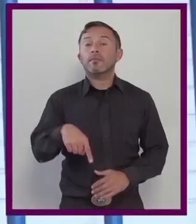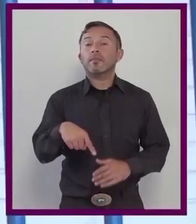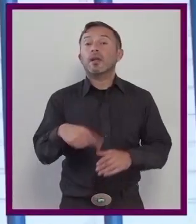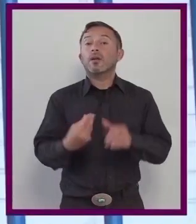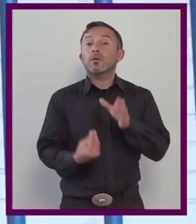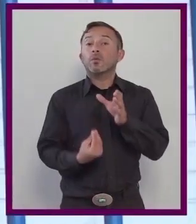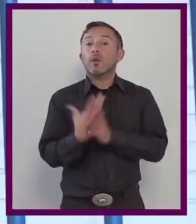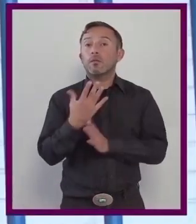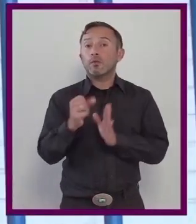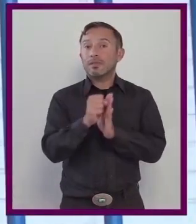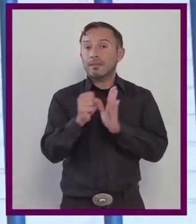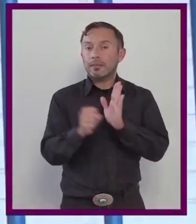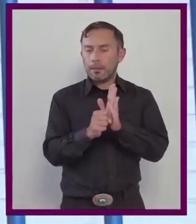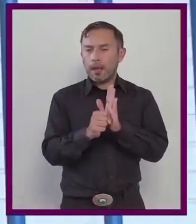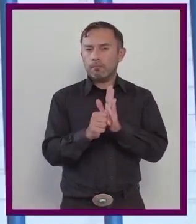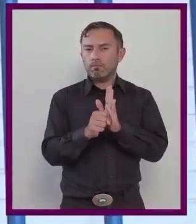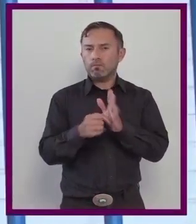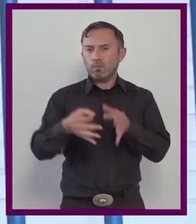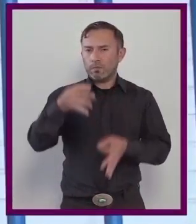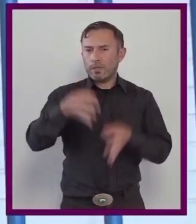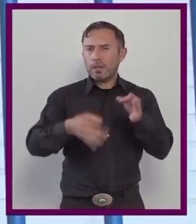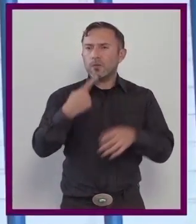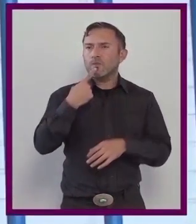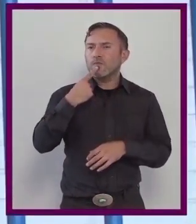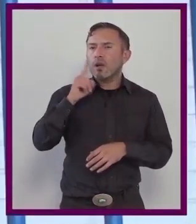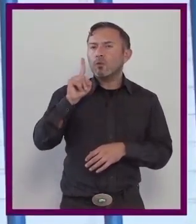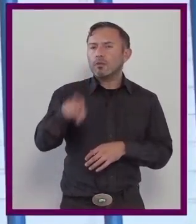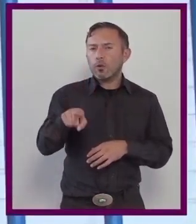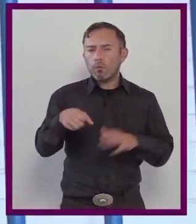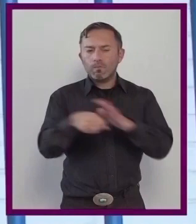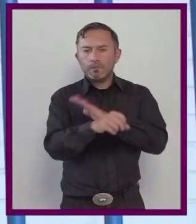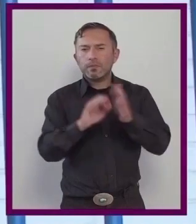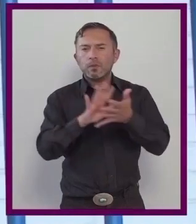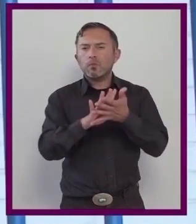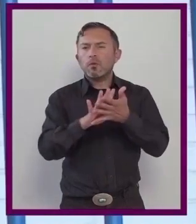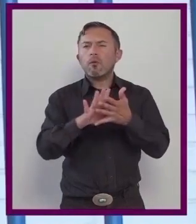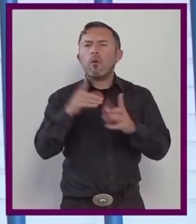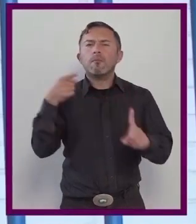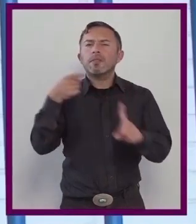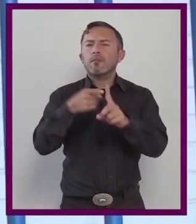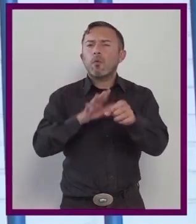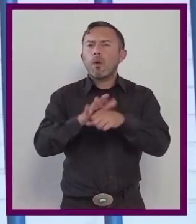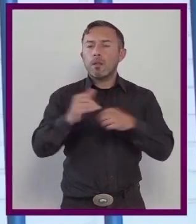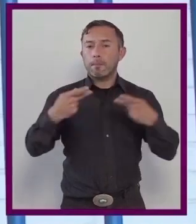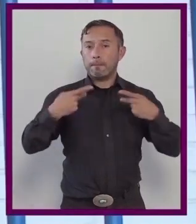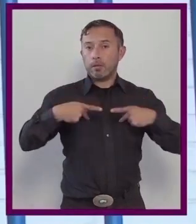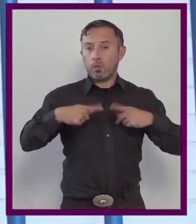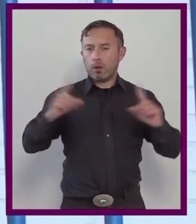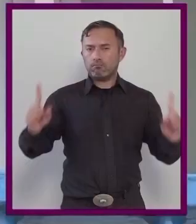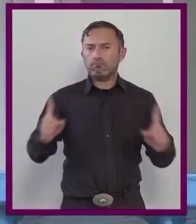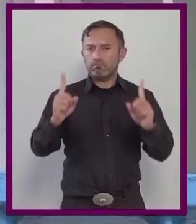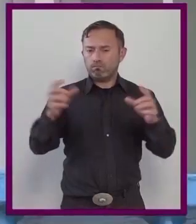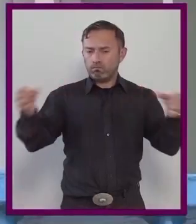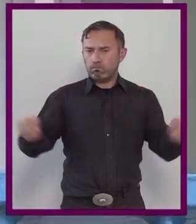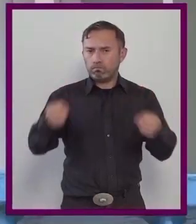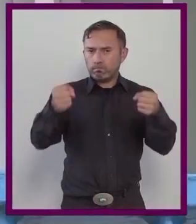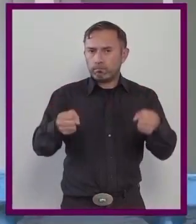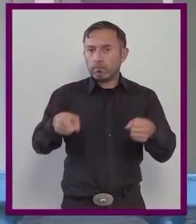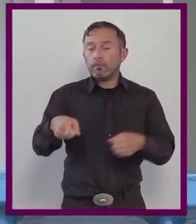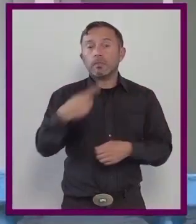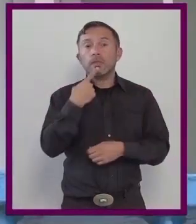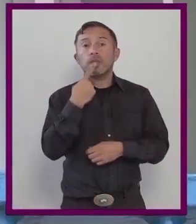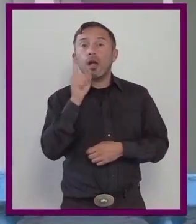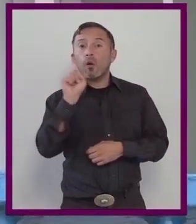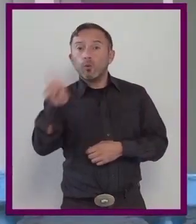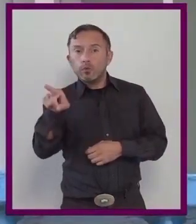La idea principal de este nuevo sistema penal acusatorio es mejorar la resolución de conflictos entre las partes involucradas, quién acusa y